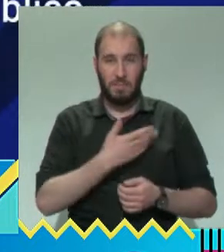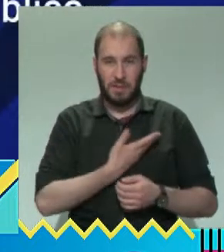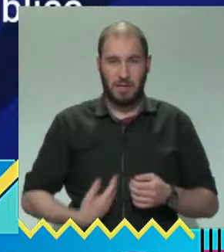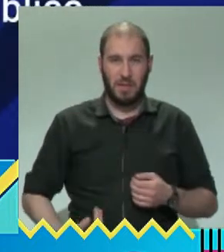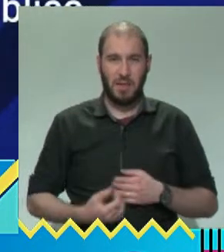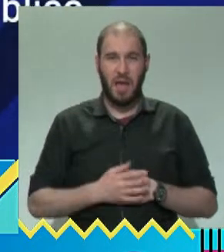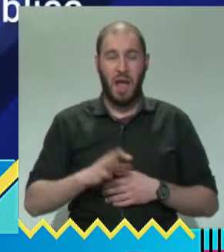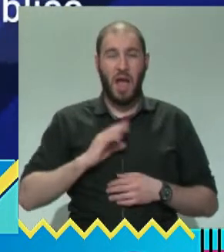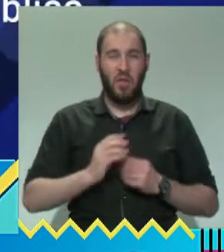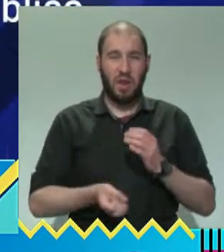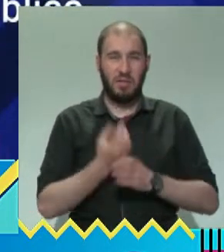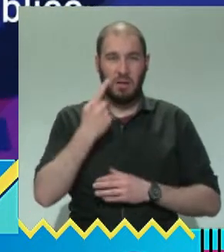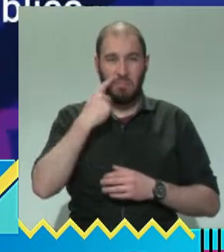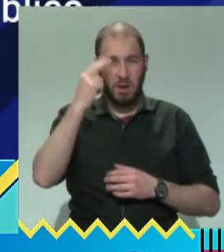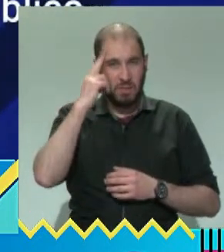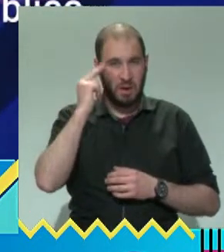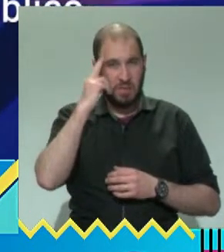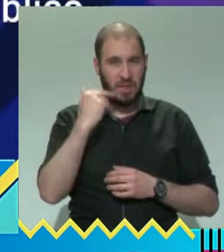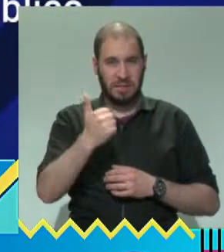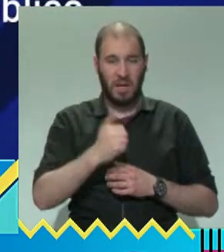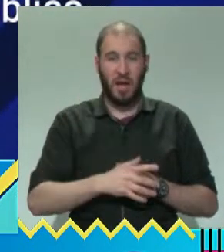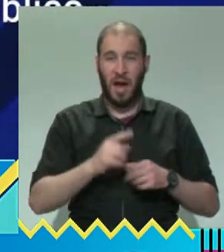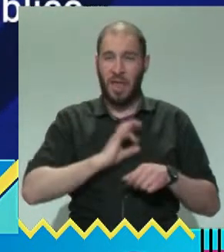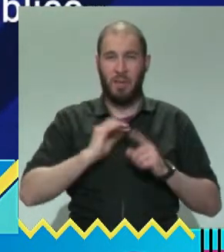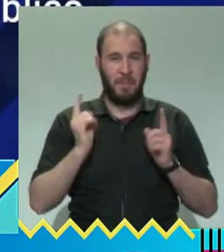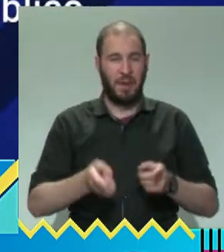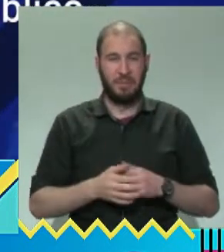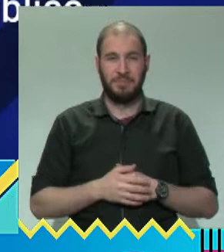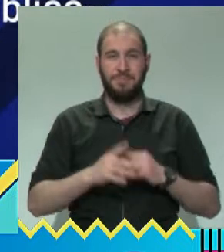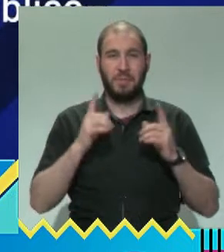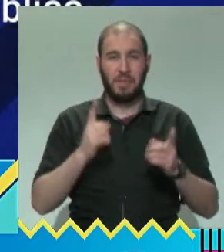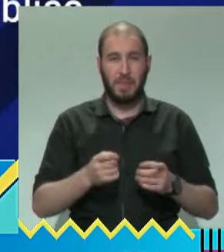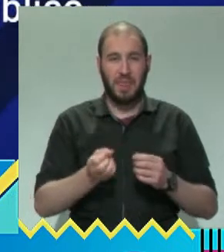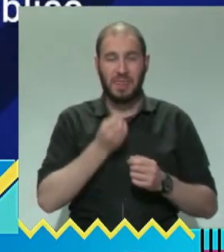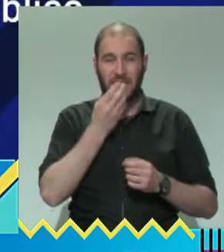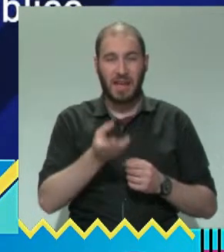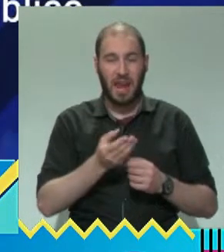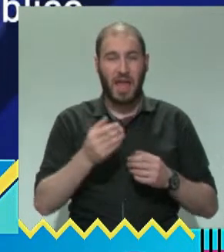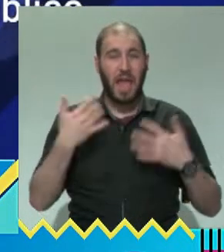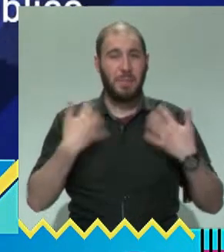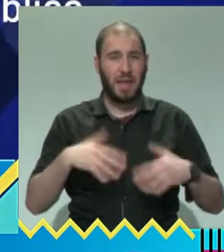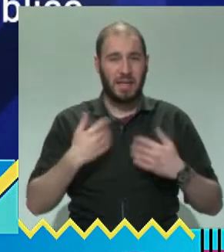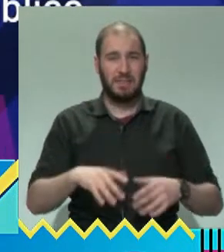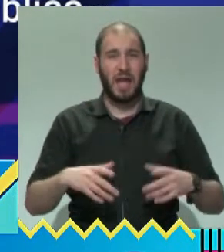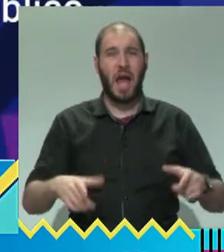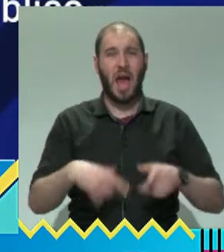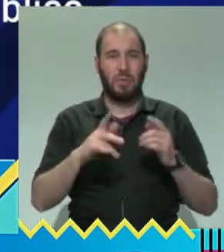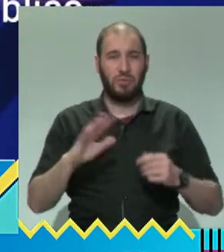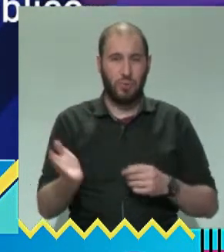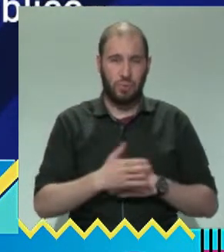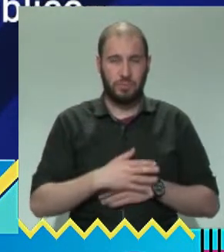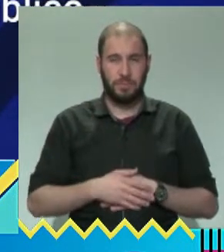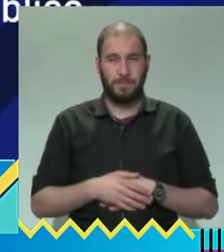¿sí? El año de creación es en 1996, mismo año donde también se declara el estado de emergencia del sistema en relación al